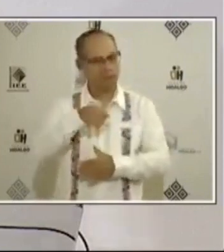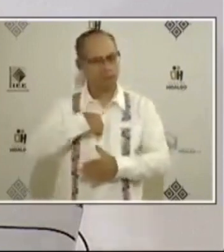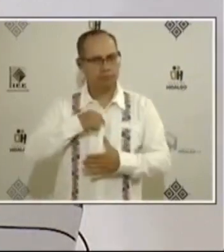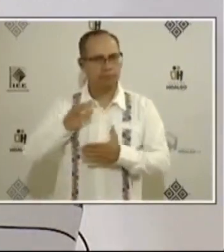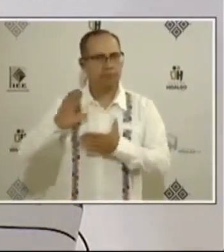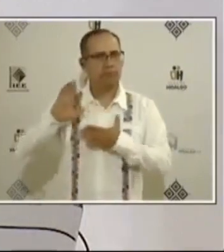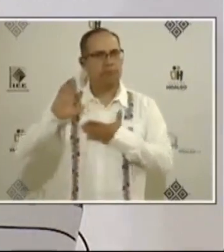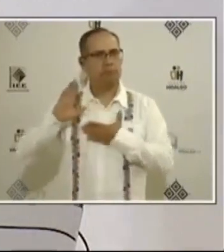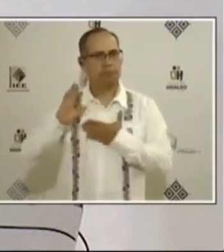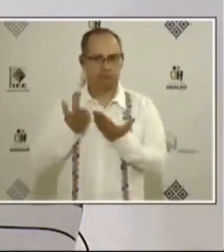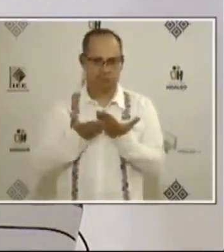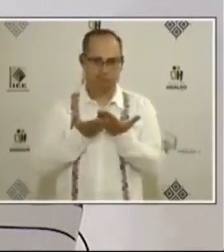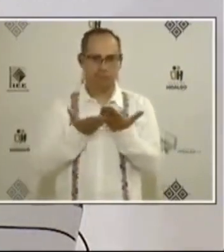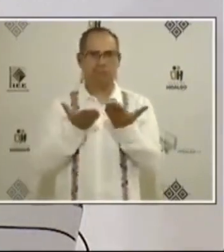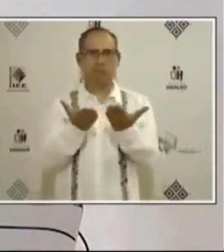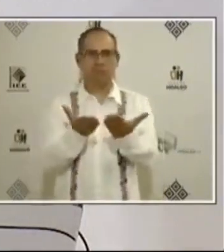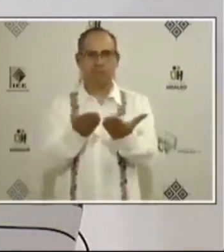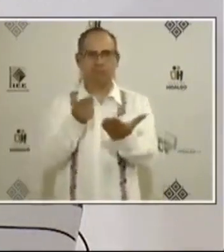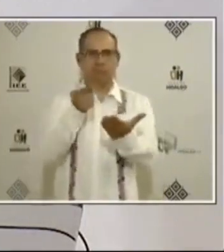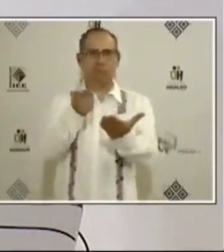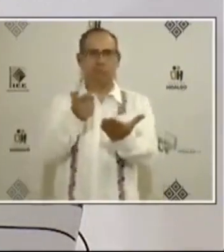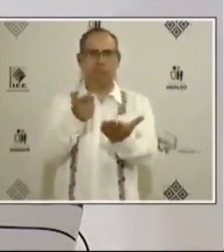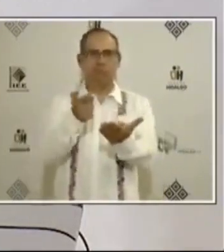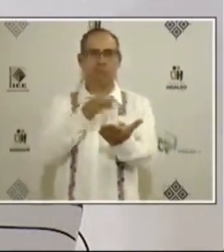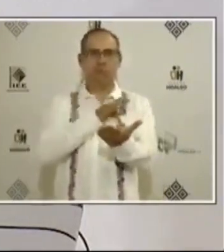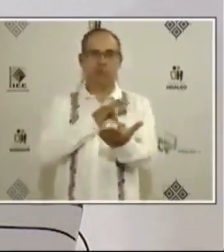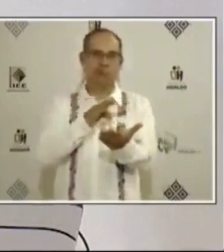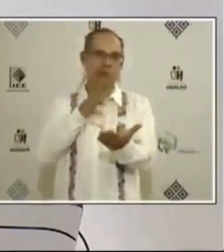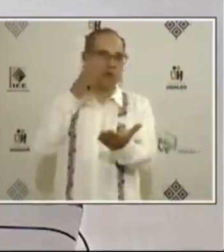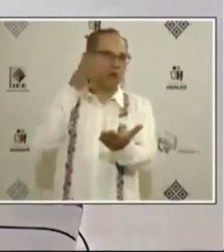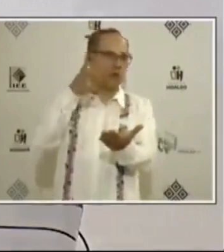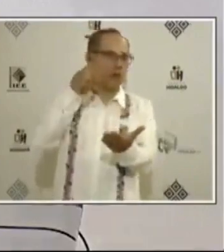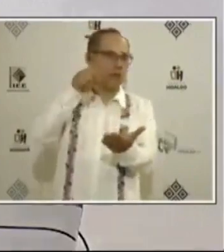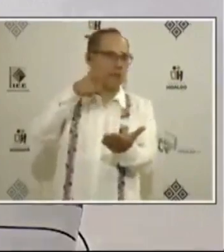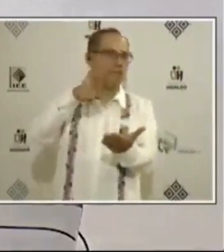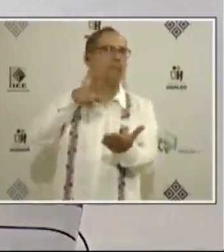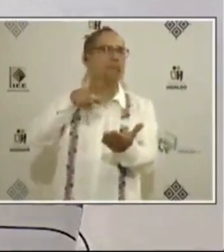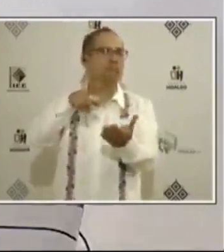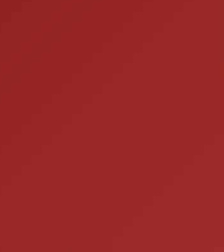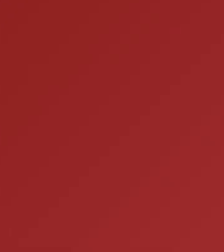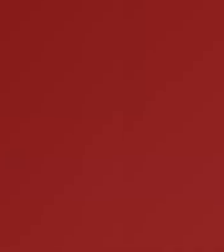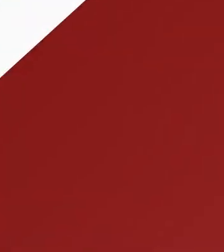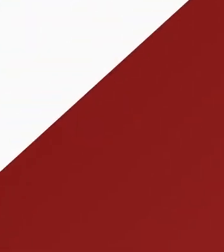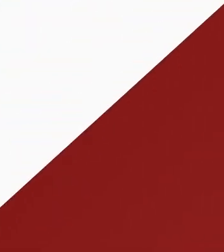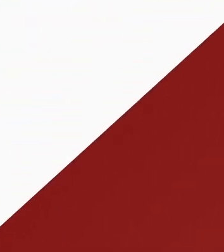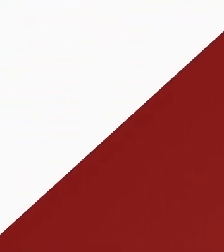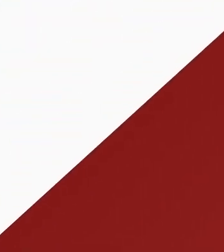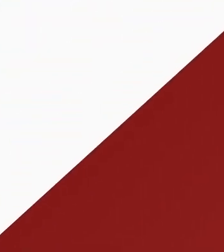manos, hacerlo realidad el 5 de junio. Muchas gracias.